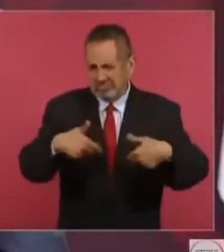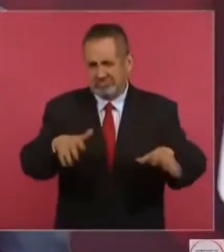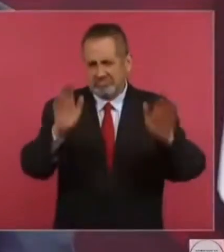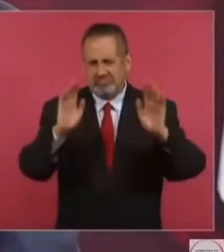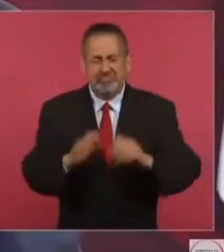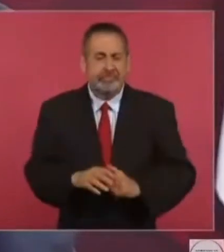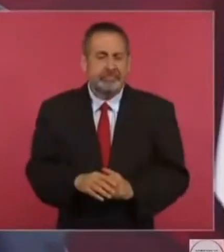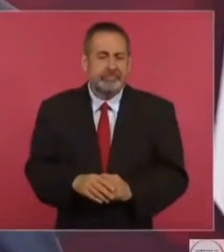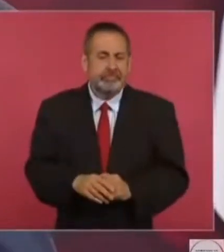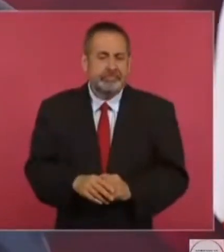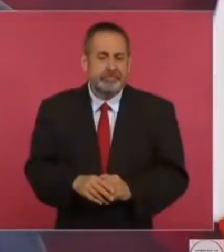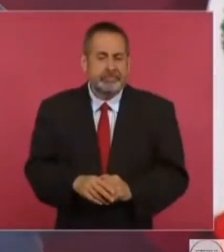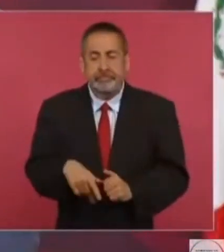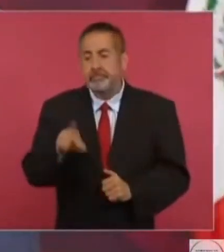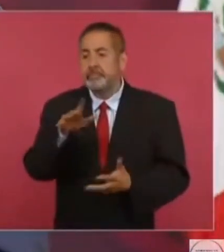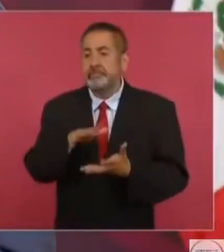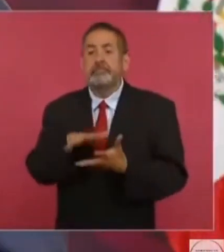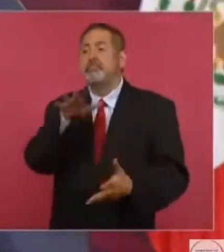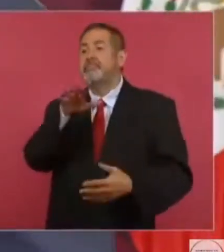la mayoría del pueblo,